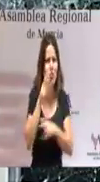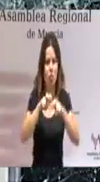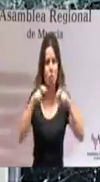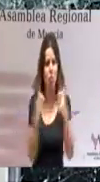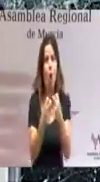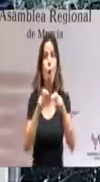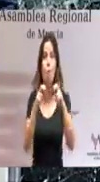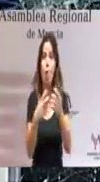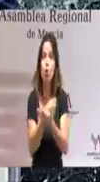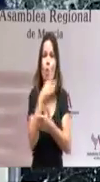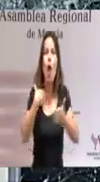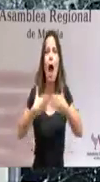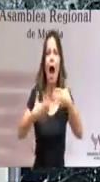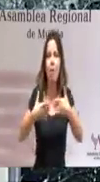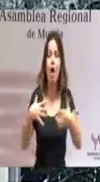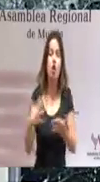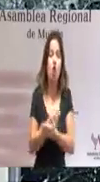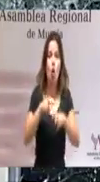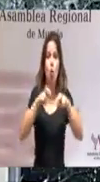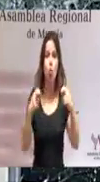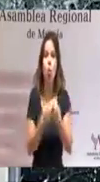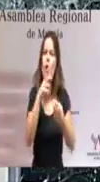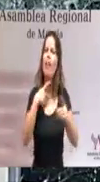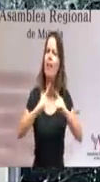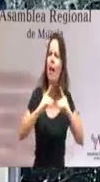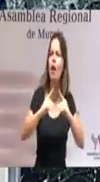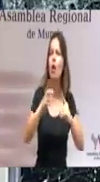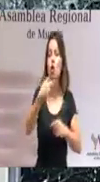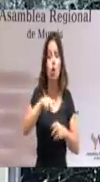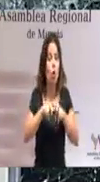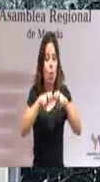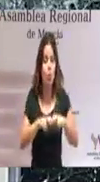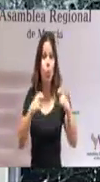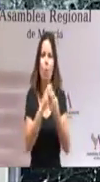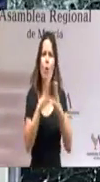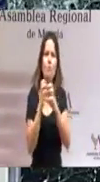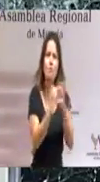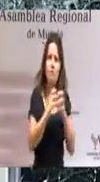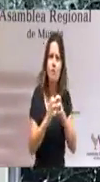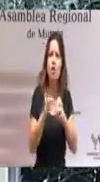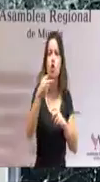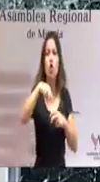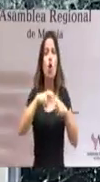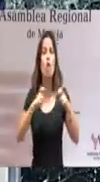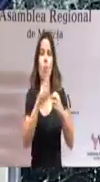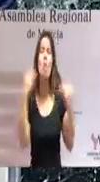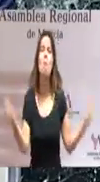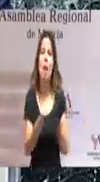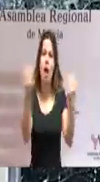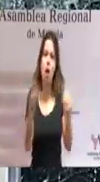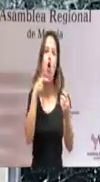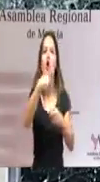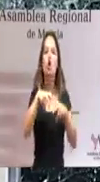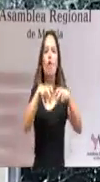nos sentemos todos para hablar, nos sentemos todos para dialogar, nos sentemos para consensuar, nos sentemos para mejorar, nos sentemos